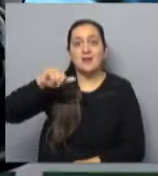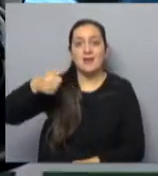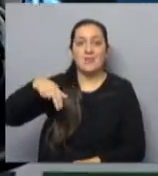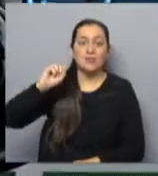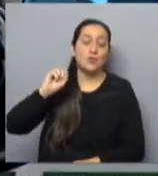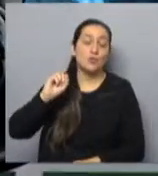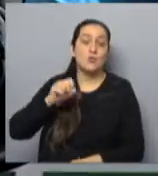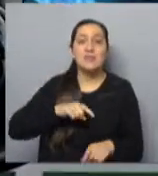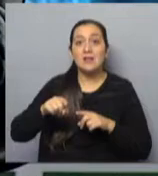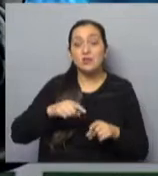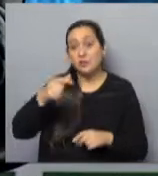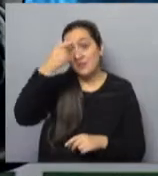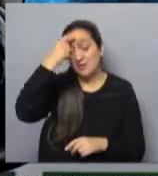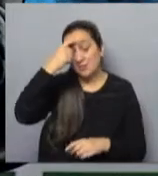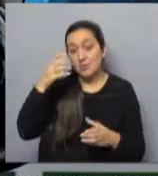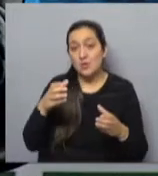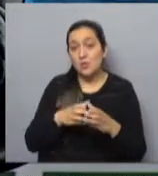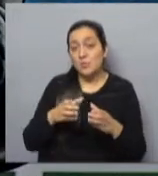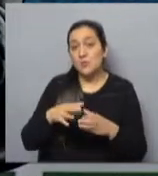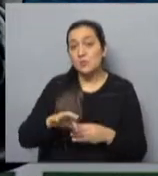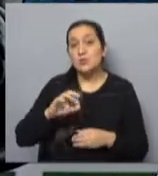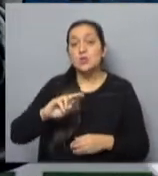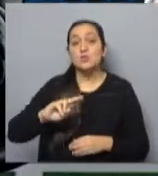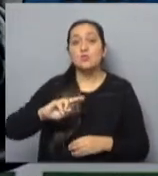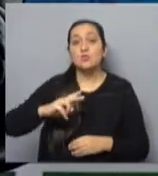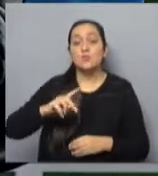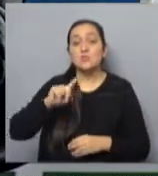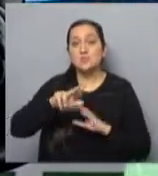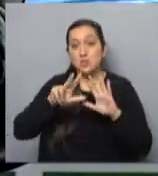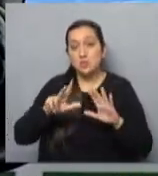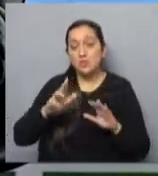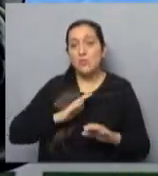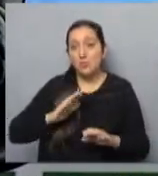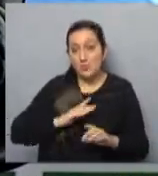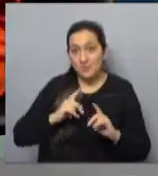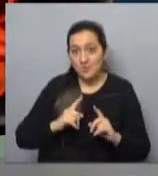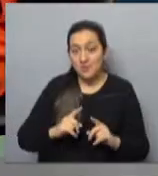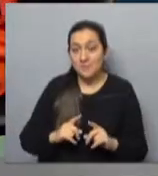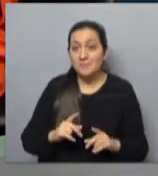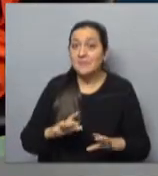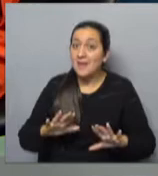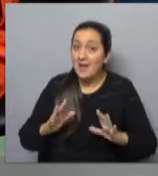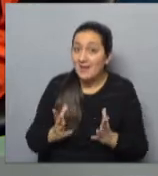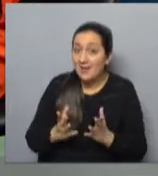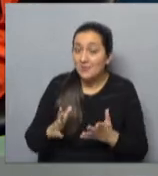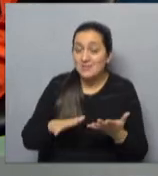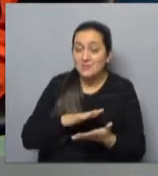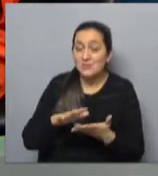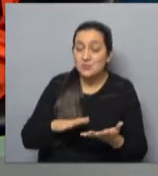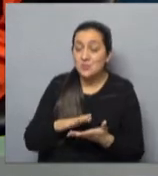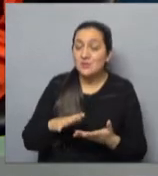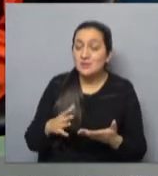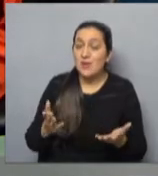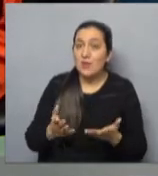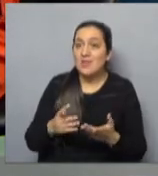director técnico de la selección sub 18 femenina también y hay algo que está sucediendo y está esta entrevista